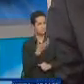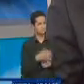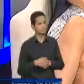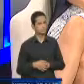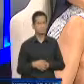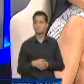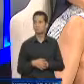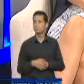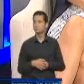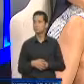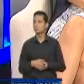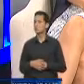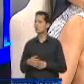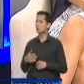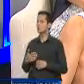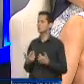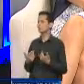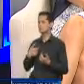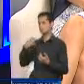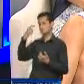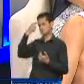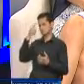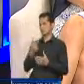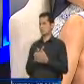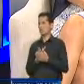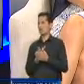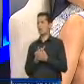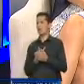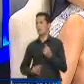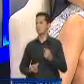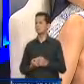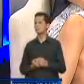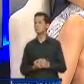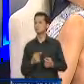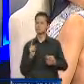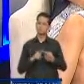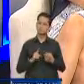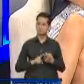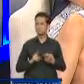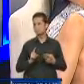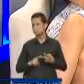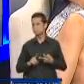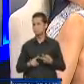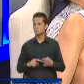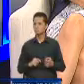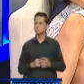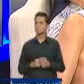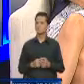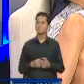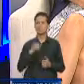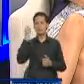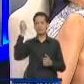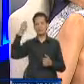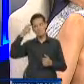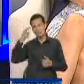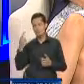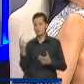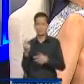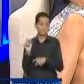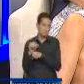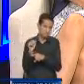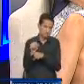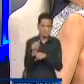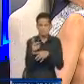que se combinan las dos cosas. De una parte, la estrategia política, oponerse al gobierno, tratar de crear